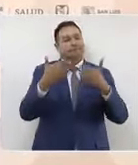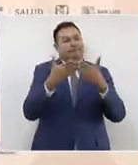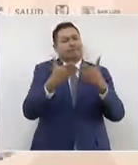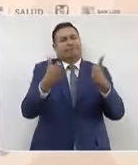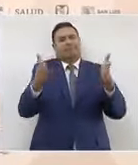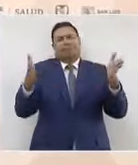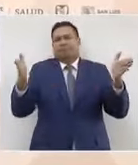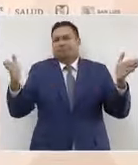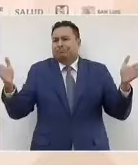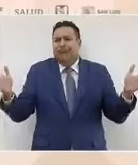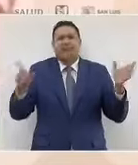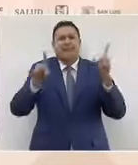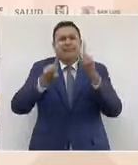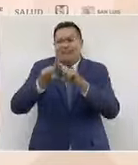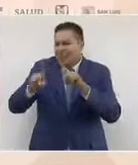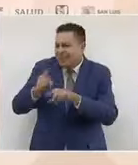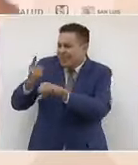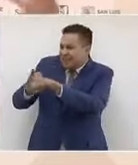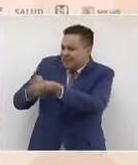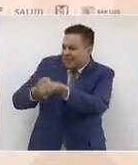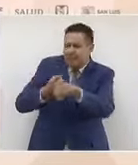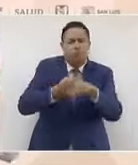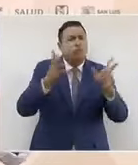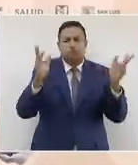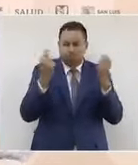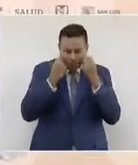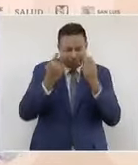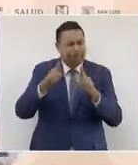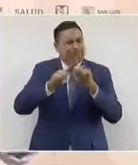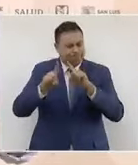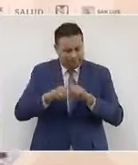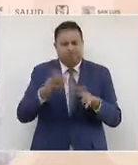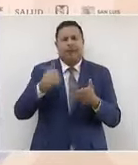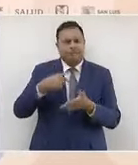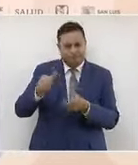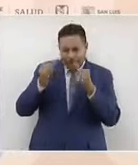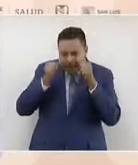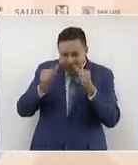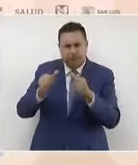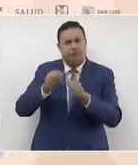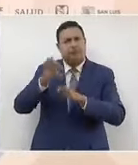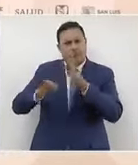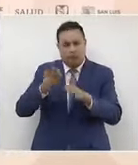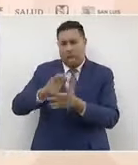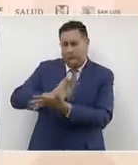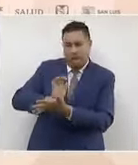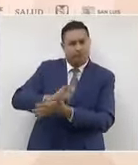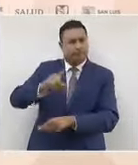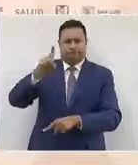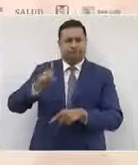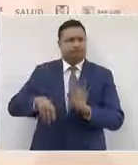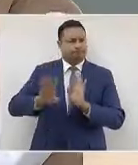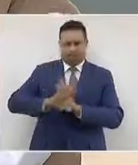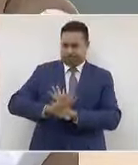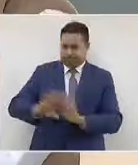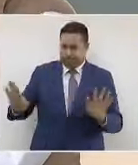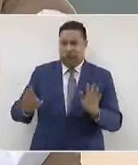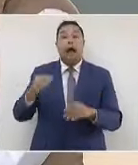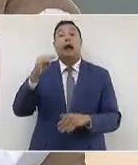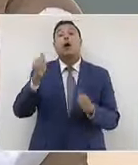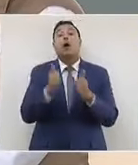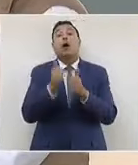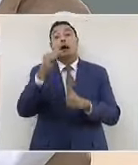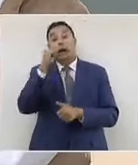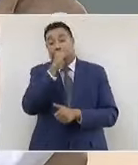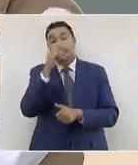en donde se puedan atender todas las enfermedades a todas las personas sin discriminación. Gratuito, desde luego,